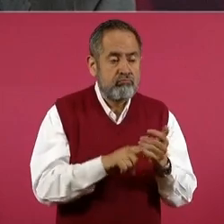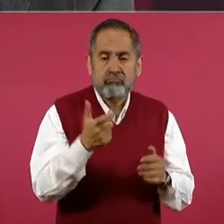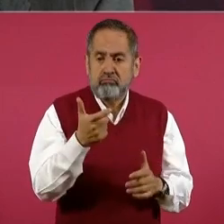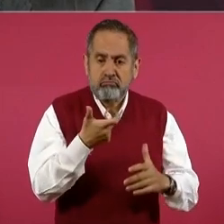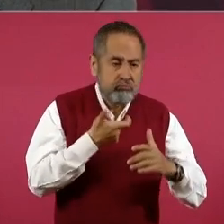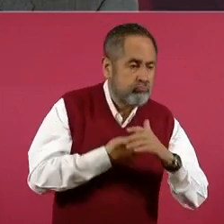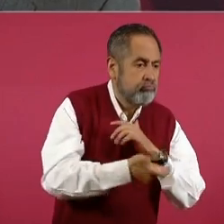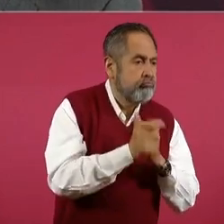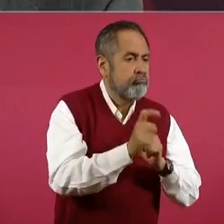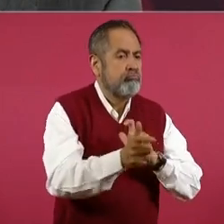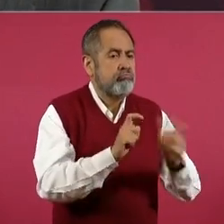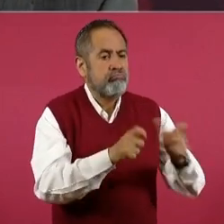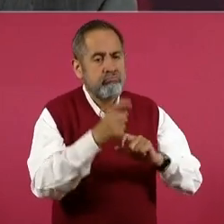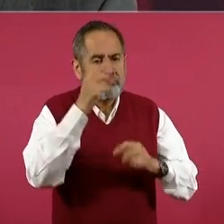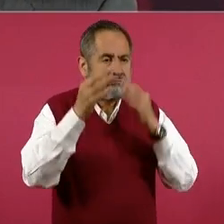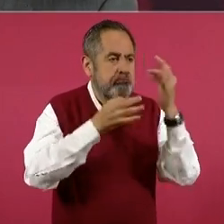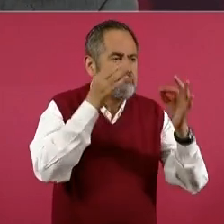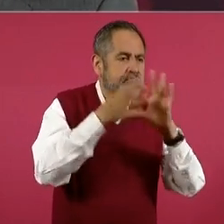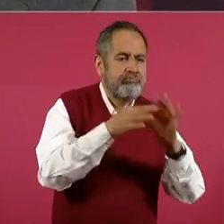para campañas,